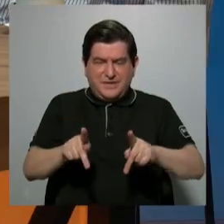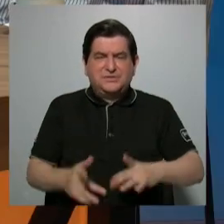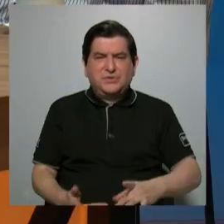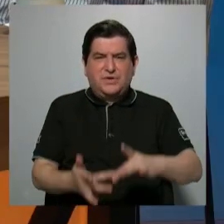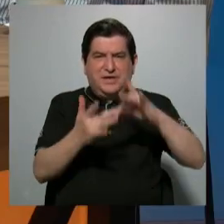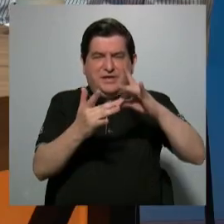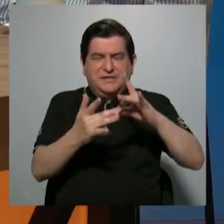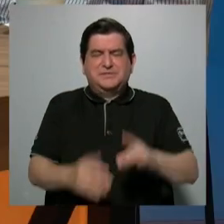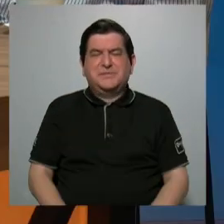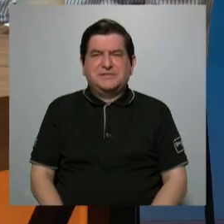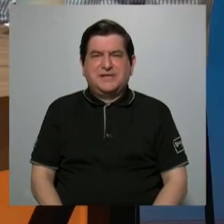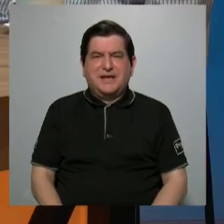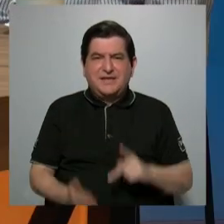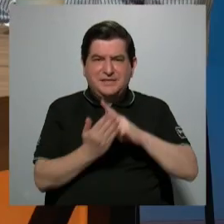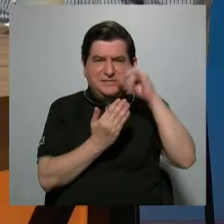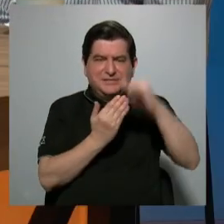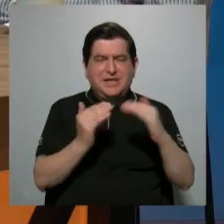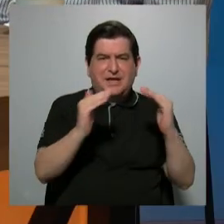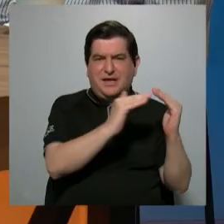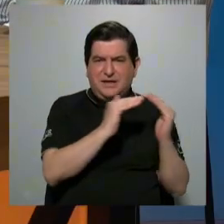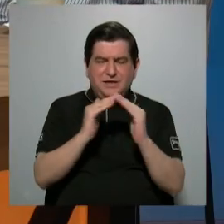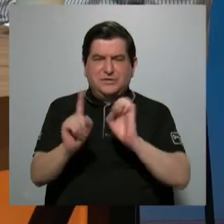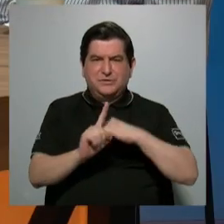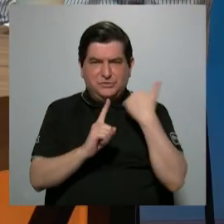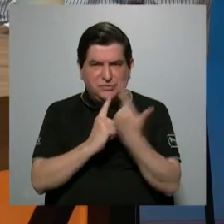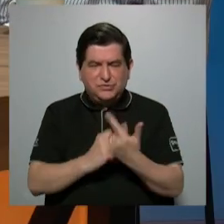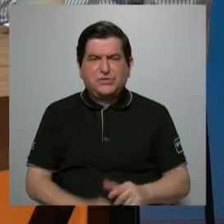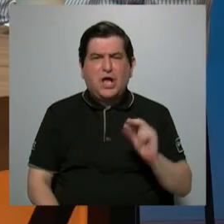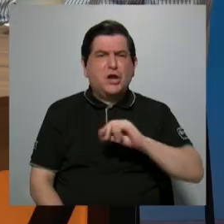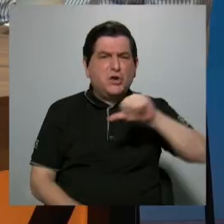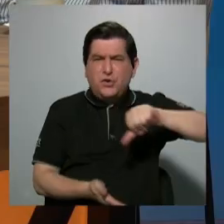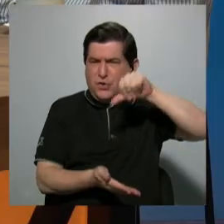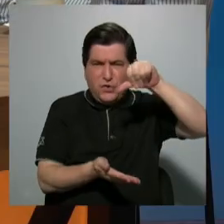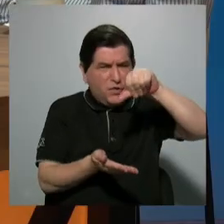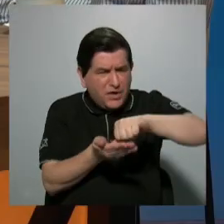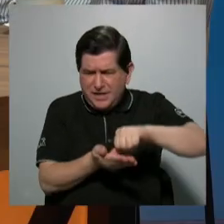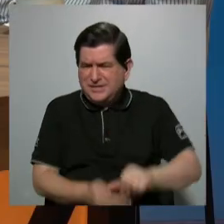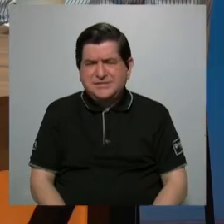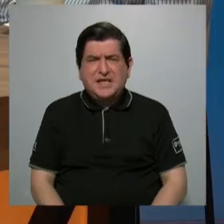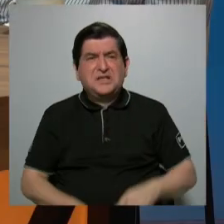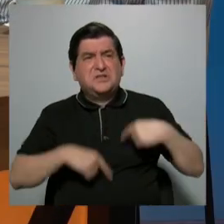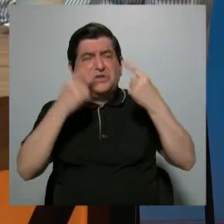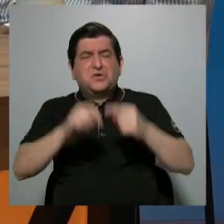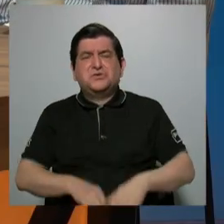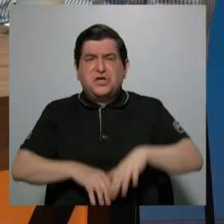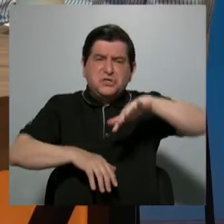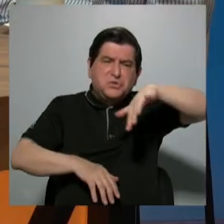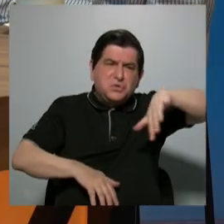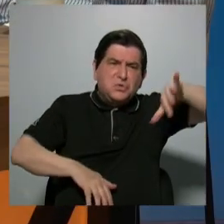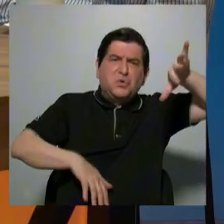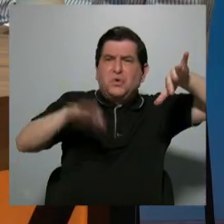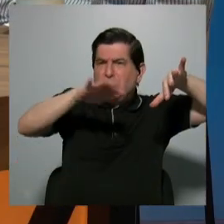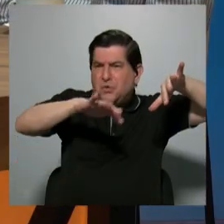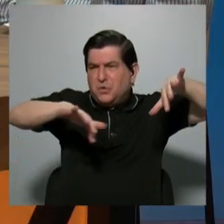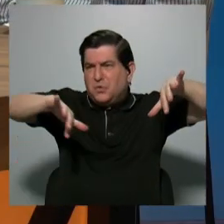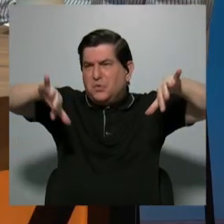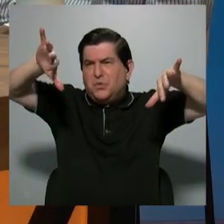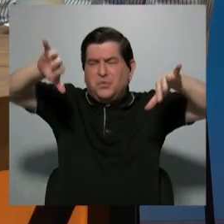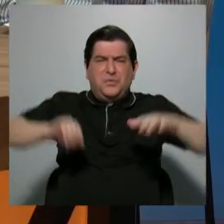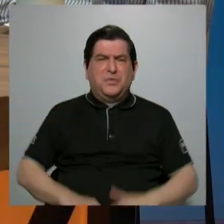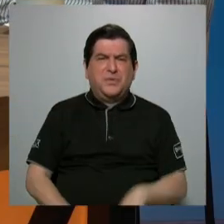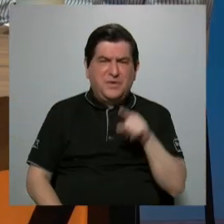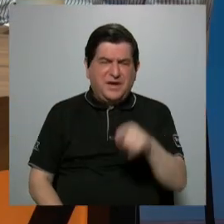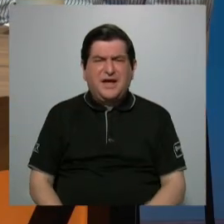transformando. En lugar de grandes proyectos en el centro de la ciudad, subiendo hacia las colinas del gran hermoso Valle de Medellín, donde está